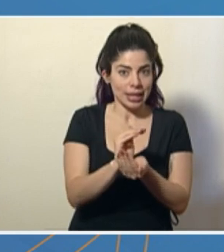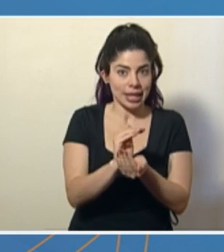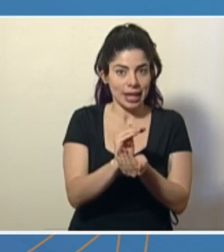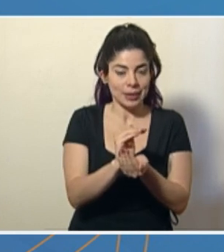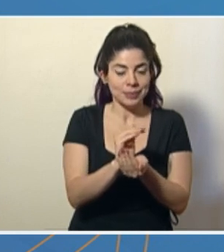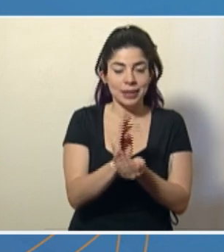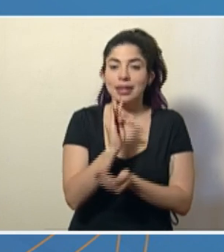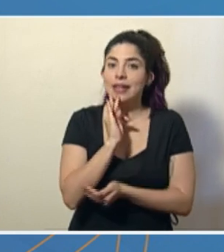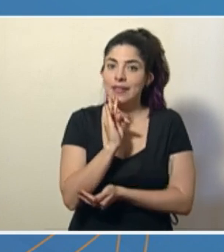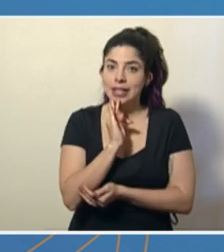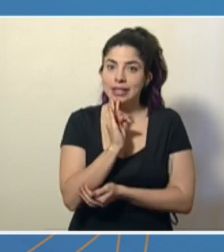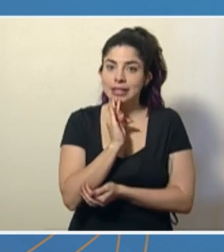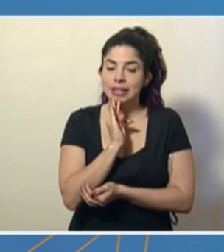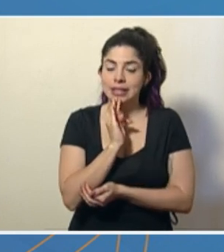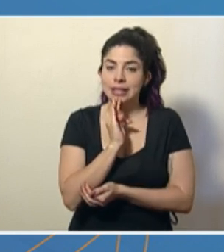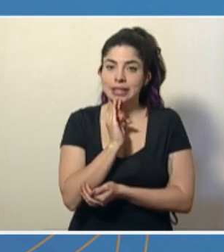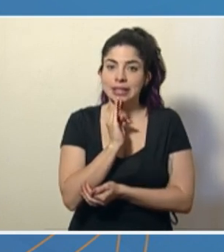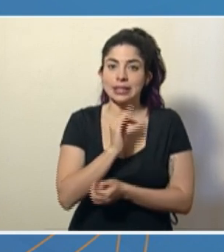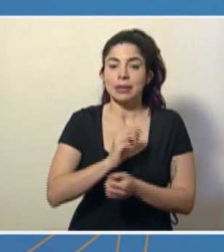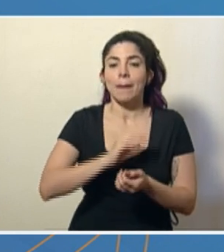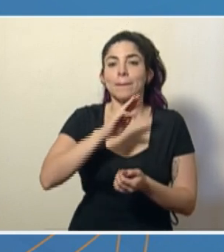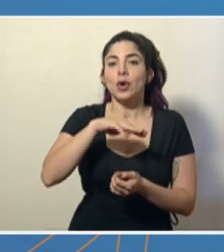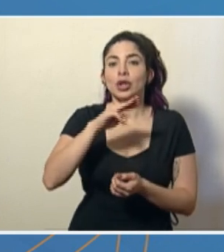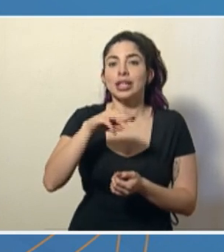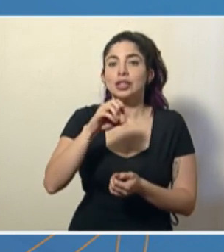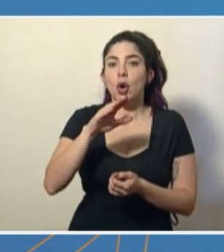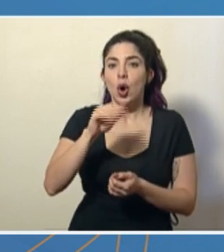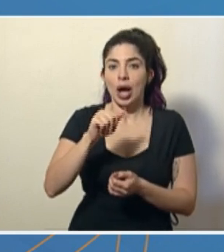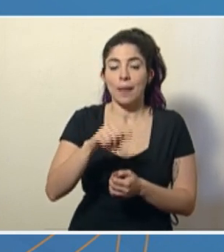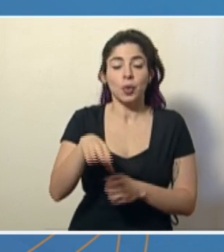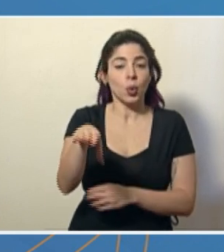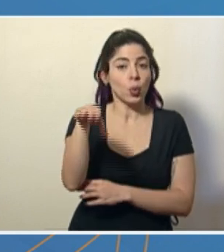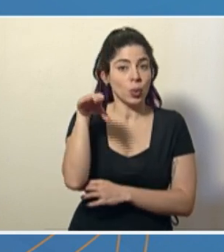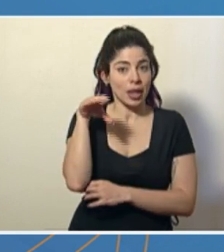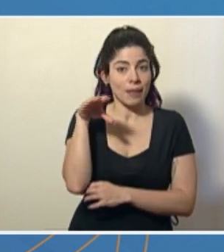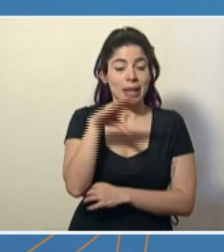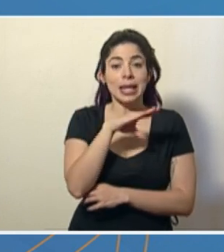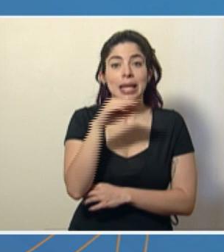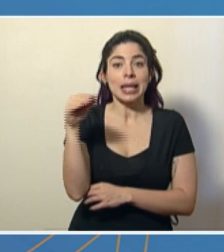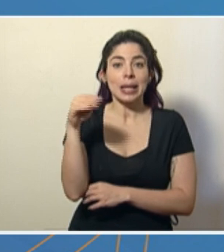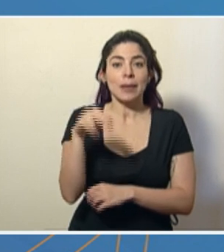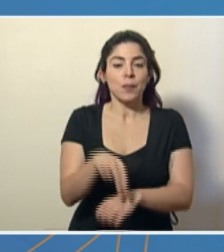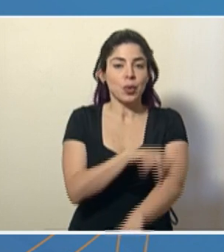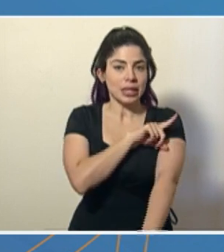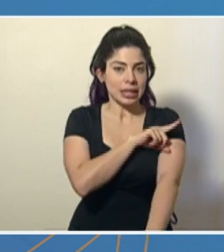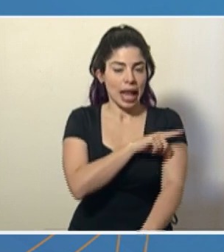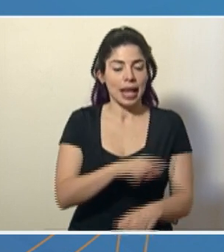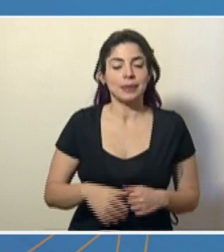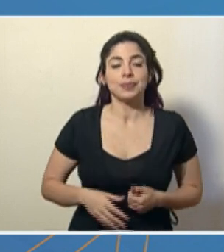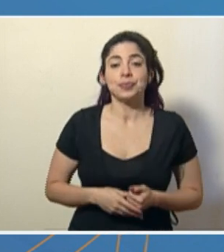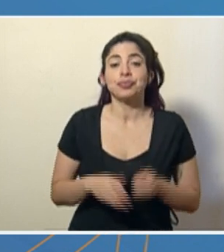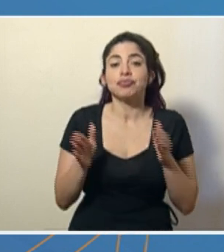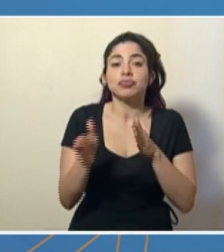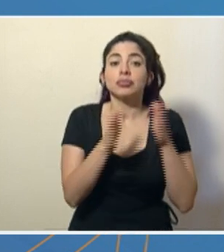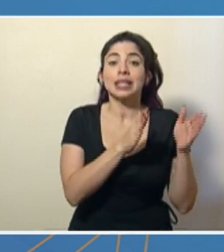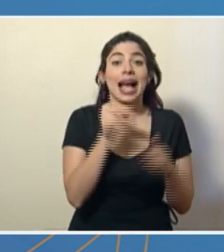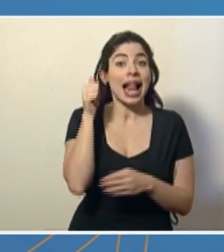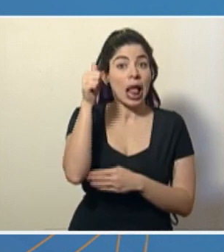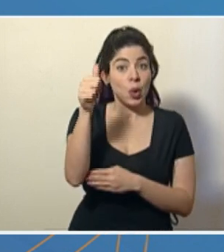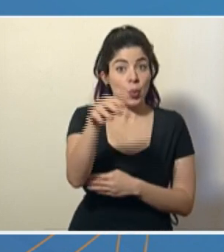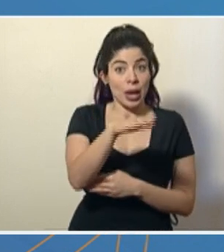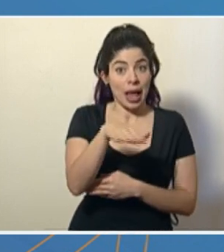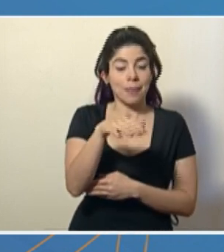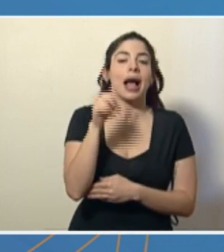Alajuelita, Tibás, Montes de Oca, Curridabat y Puriscal. En el cantón de